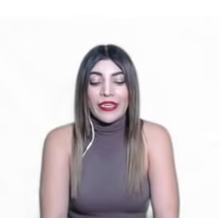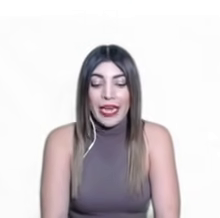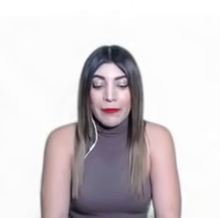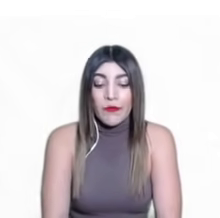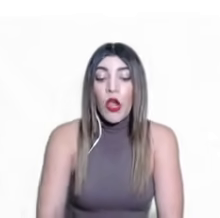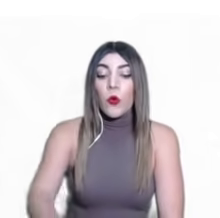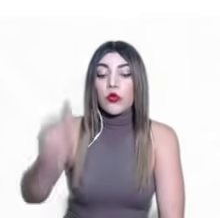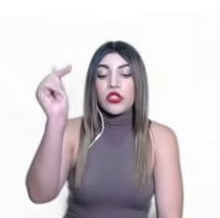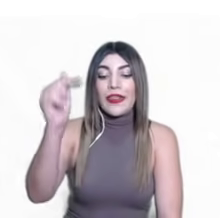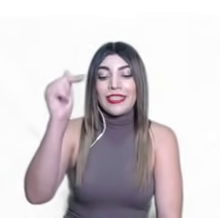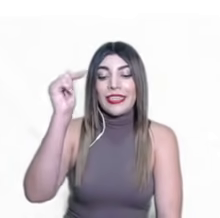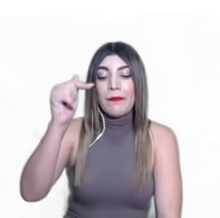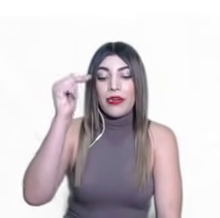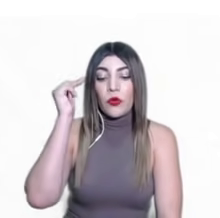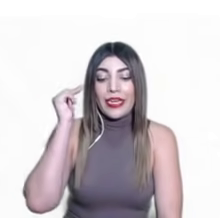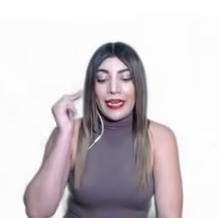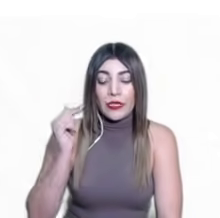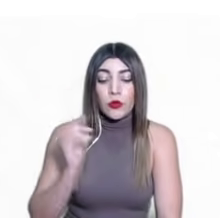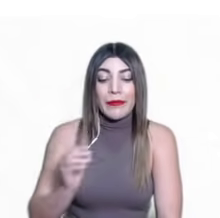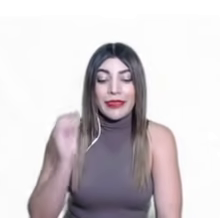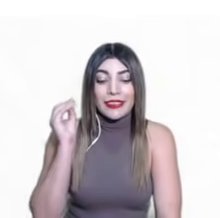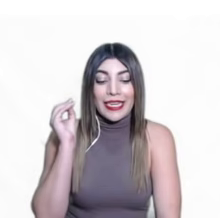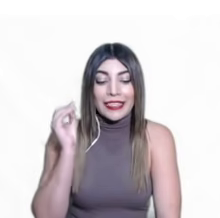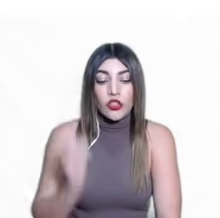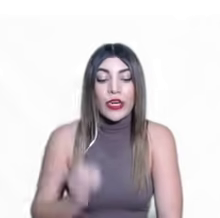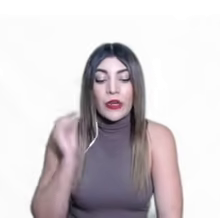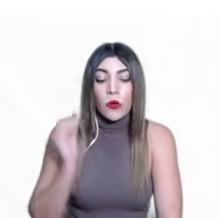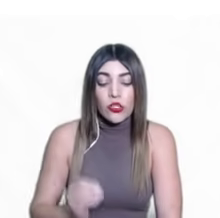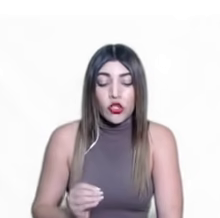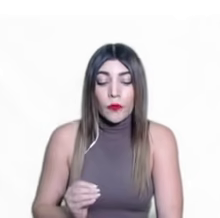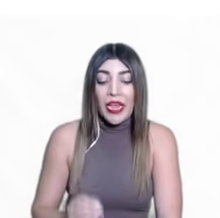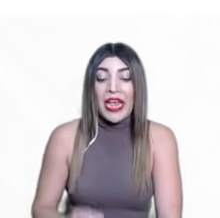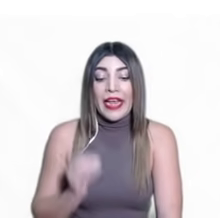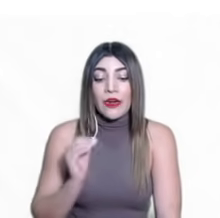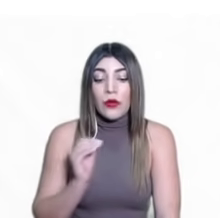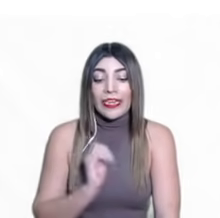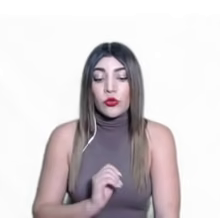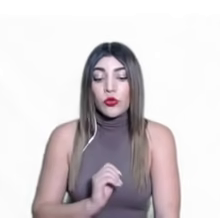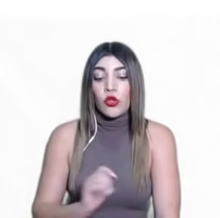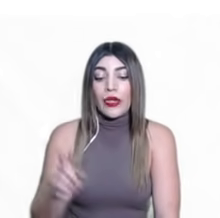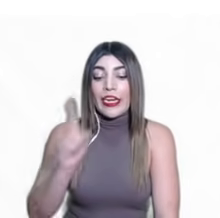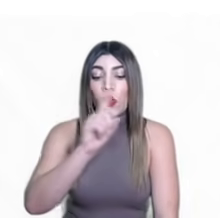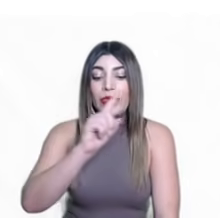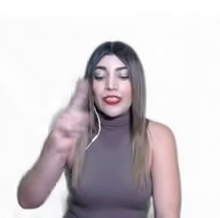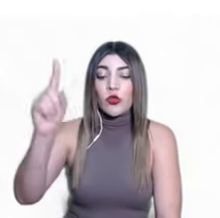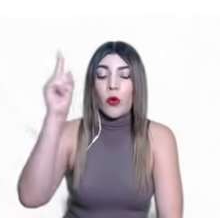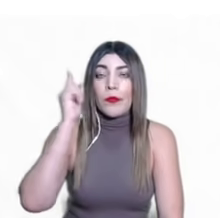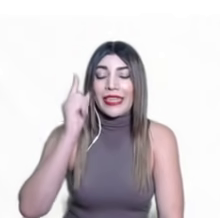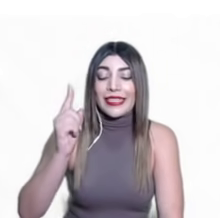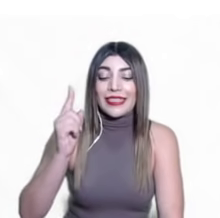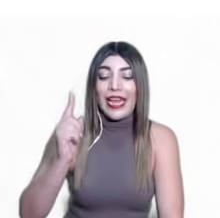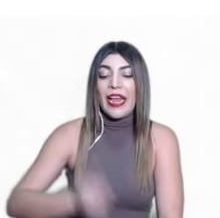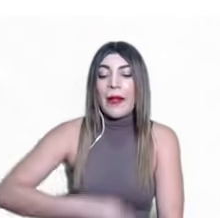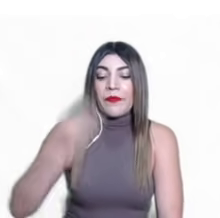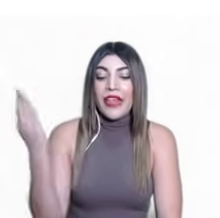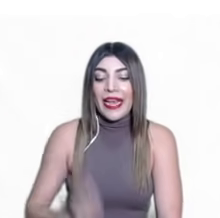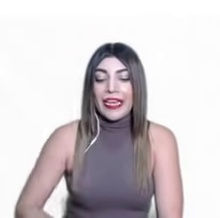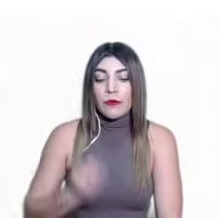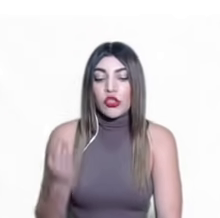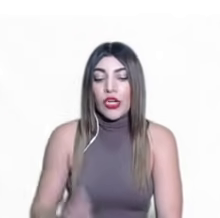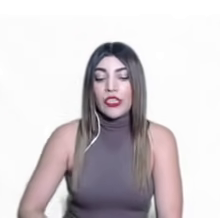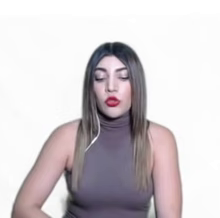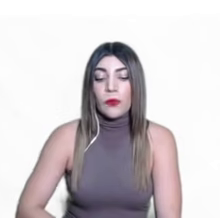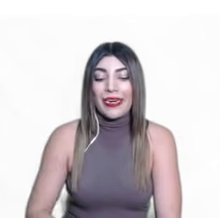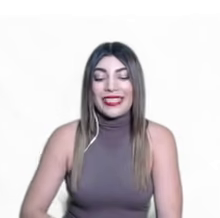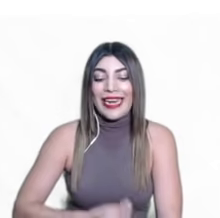Ciro Murayama, usted está perjudicando una investigación en curso en un asunto que no es de su competencia. Deje